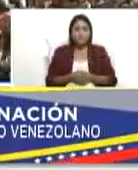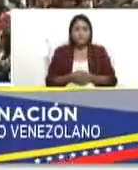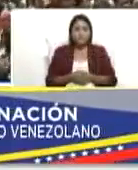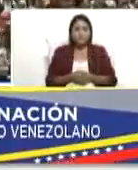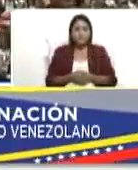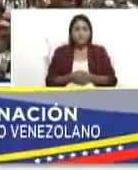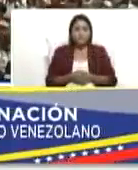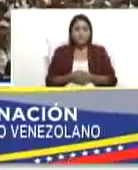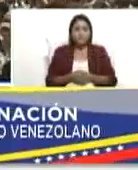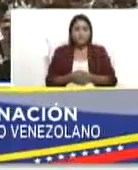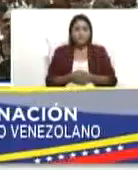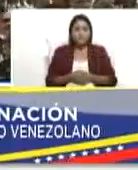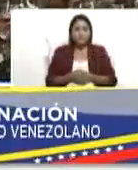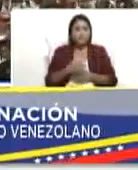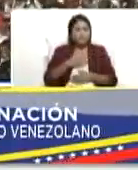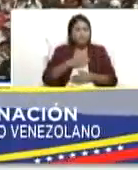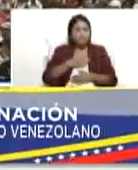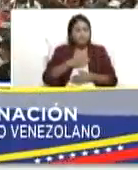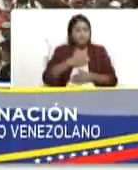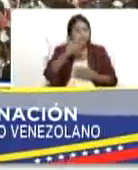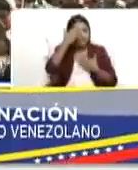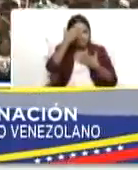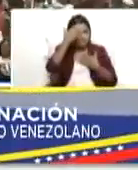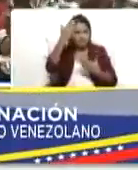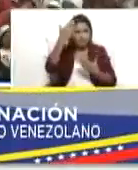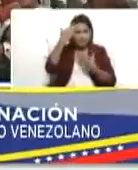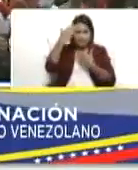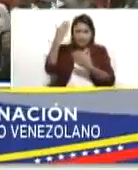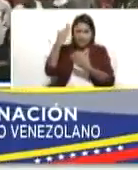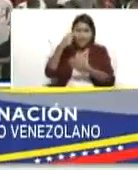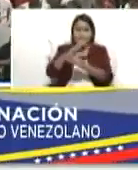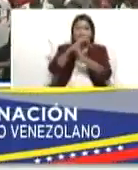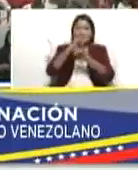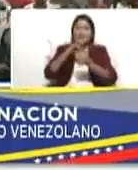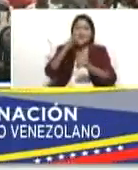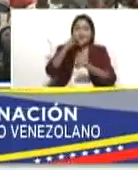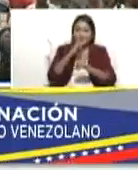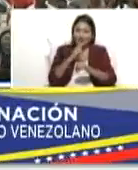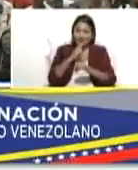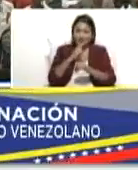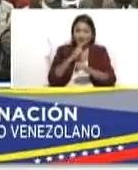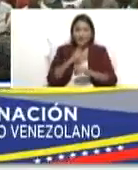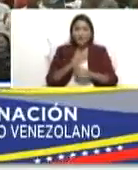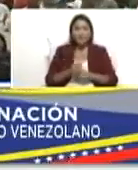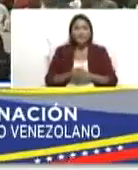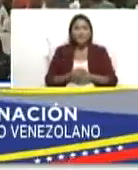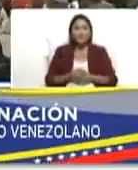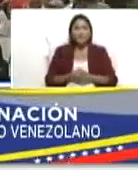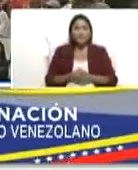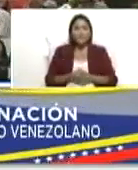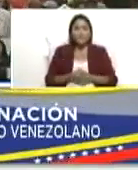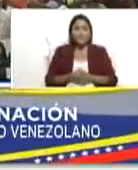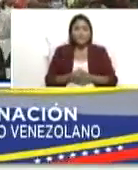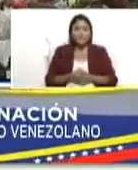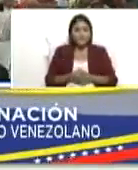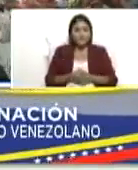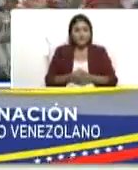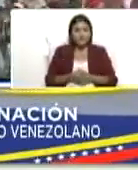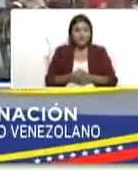mi saludo Feliz año al inicio de esta